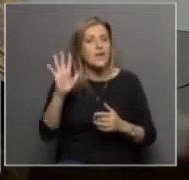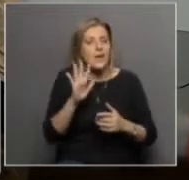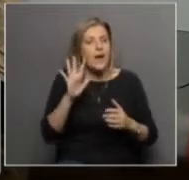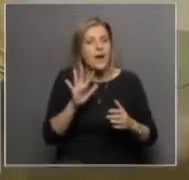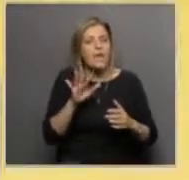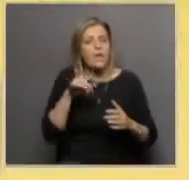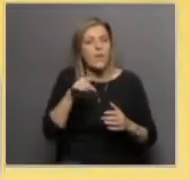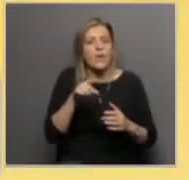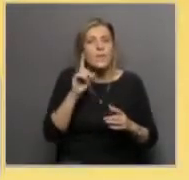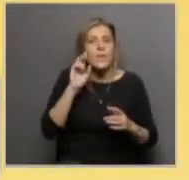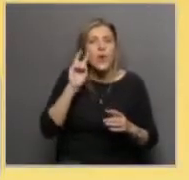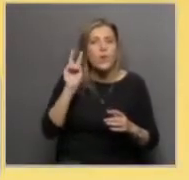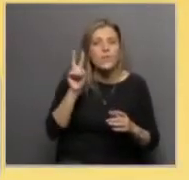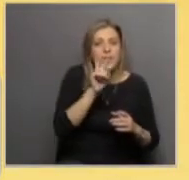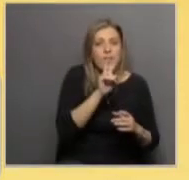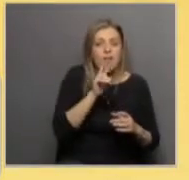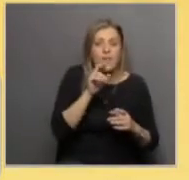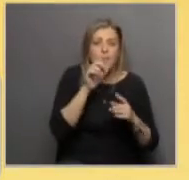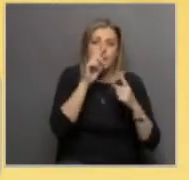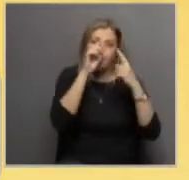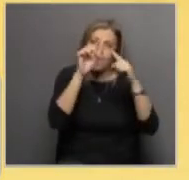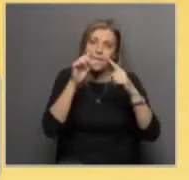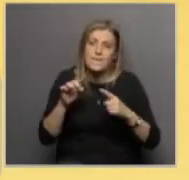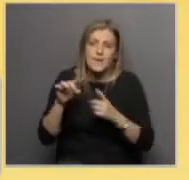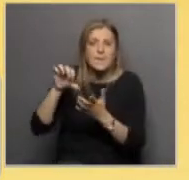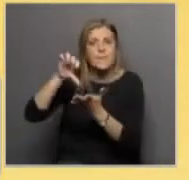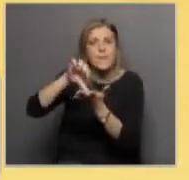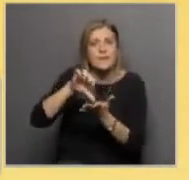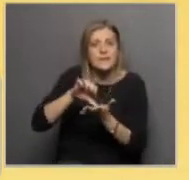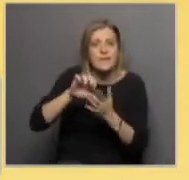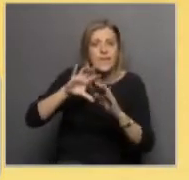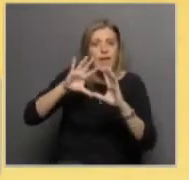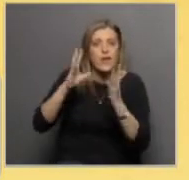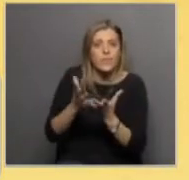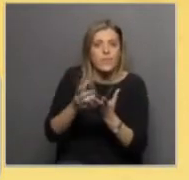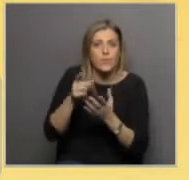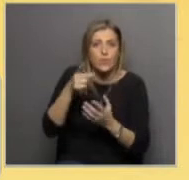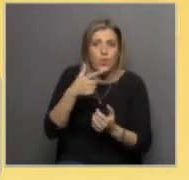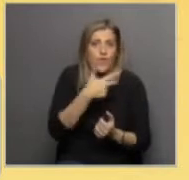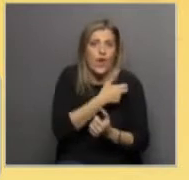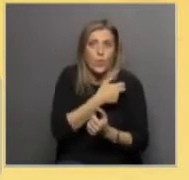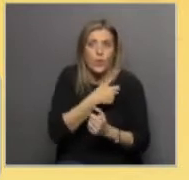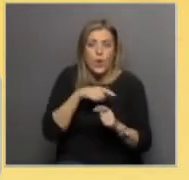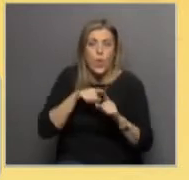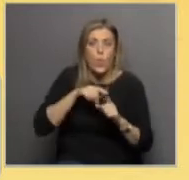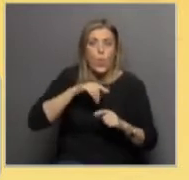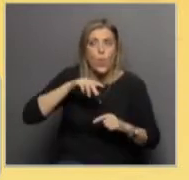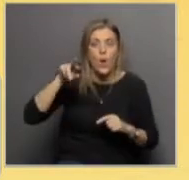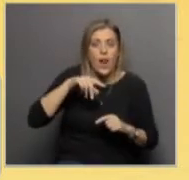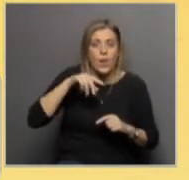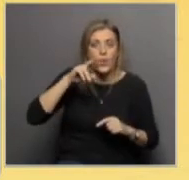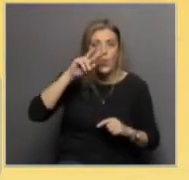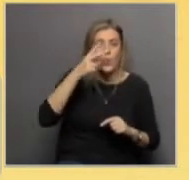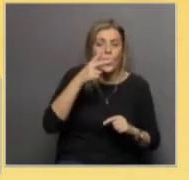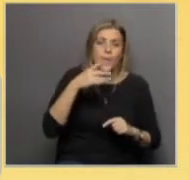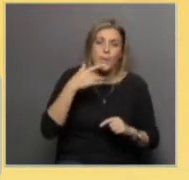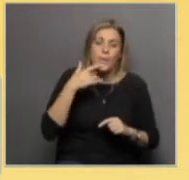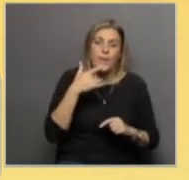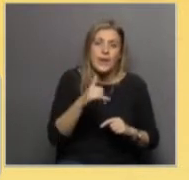con lo que se va observando también en los países que vienen dando vacunas similares a las nuestras. Por ejemplo, está el ejemplo